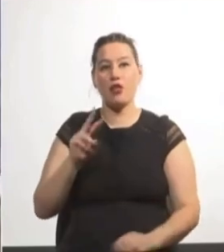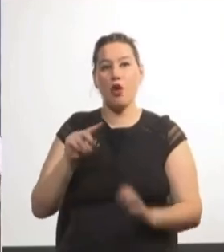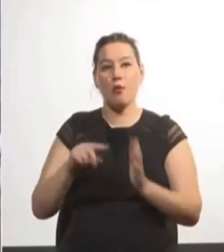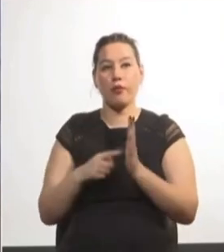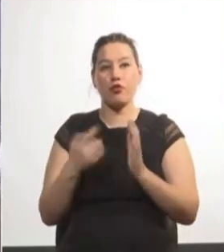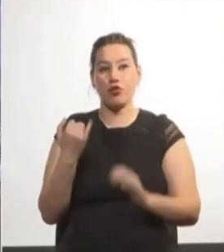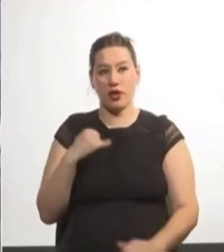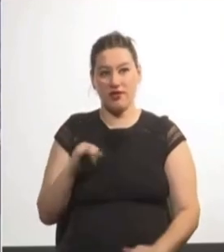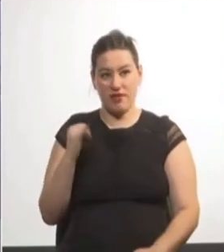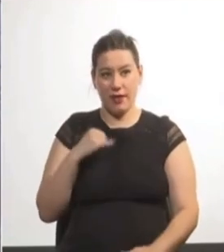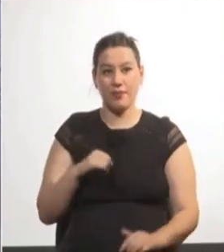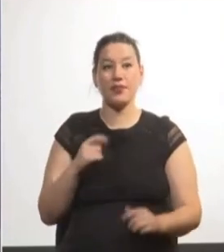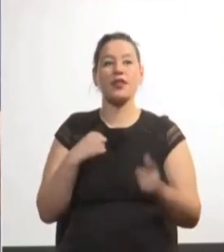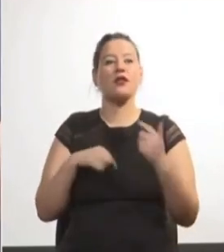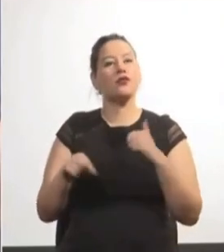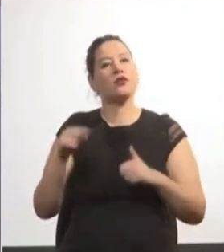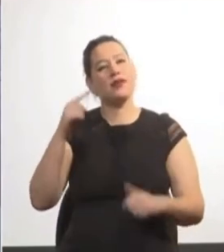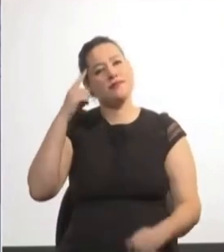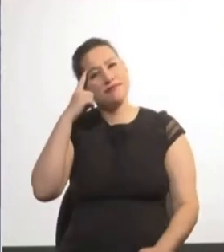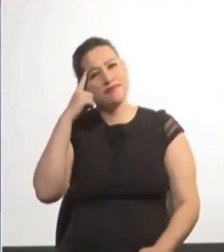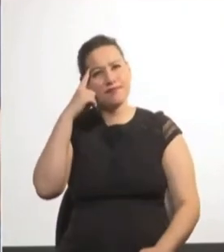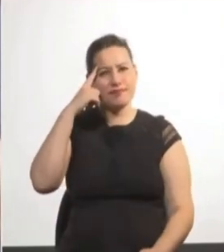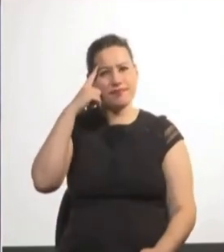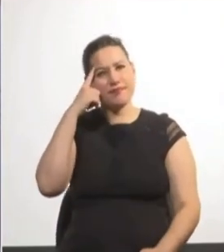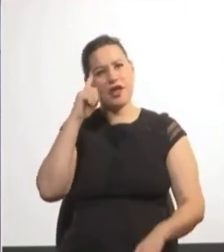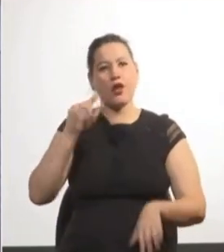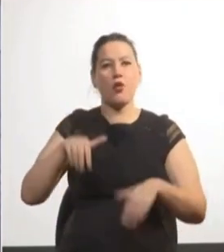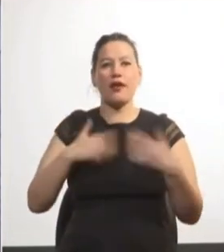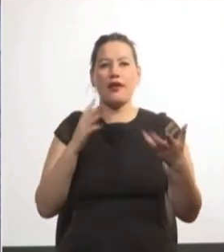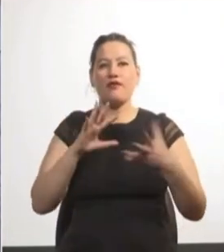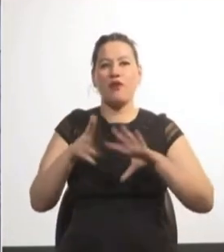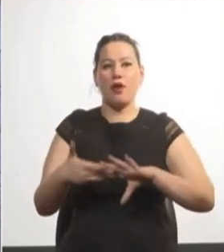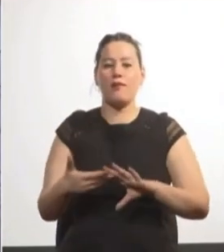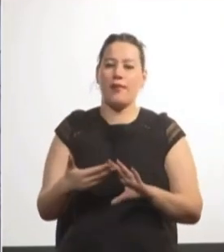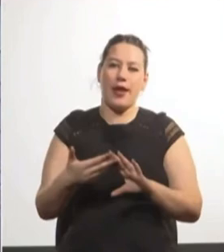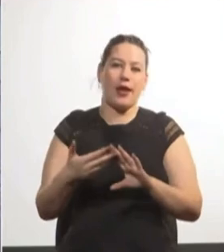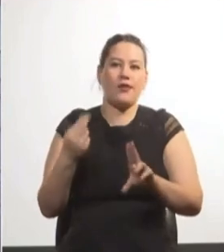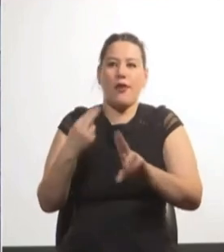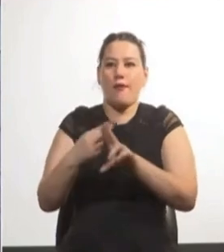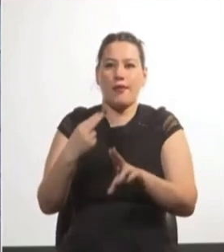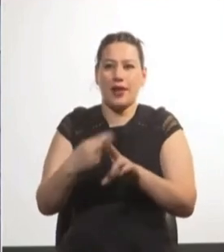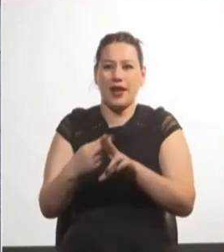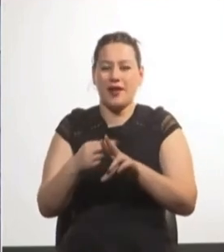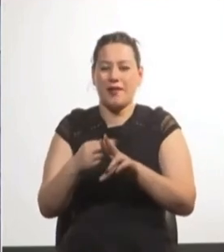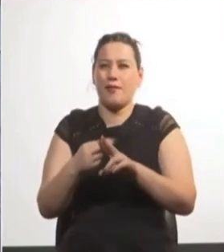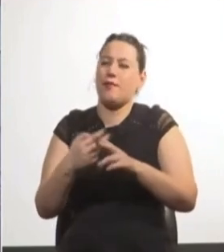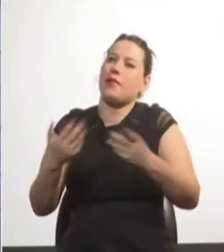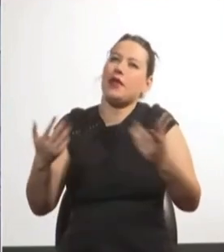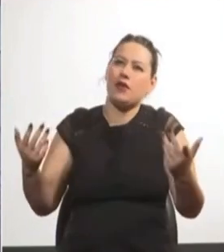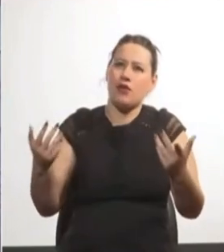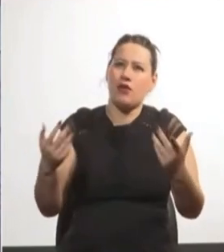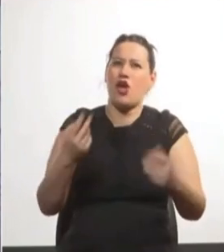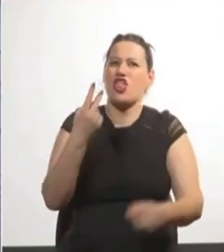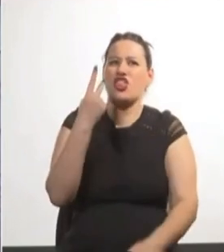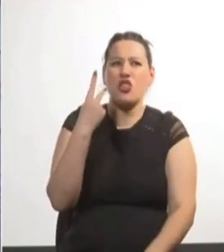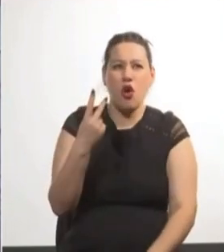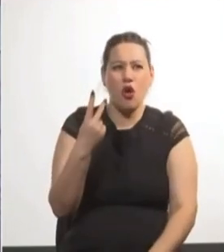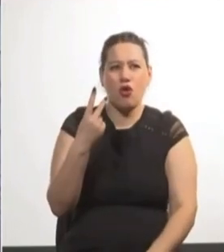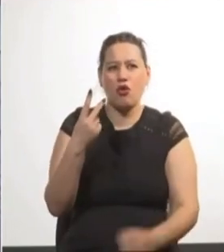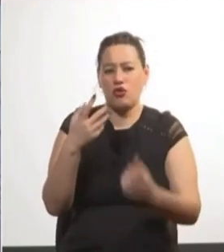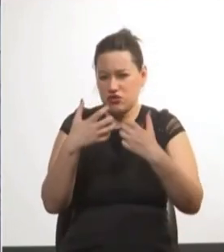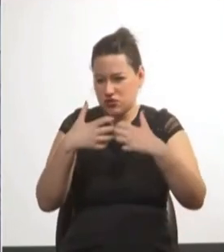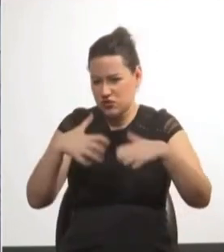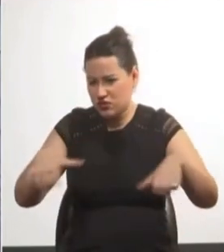IVA. Podemos pensar de cualquier manera cómo llamarle a esto, pero no hay 2 bibliotecas que